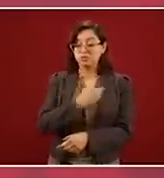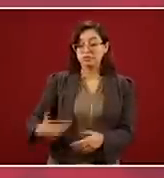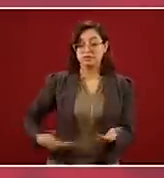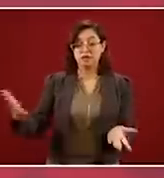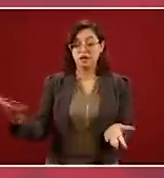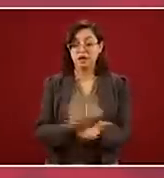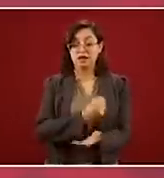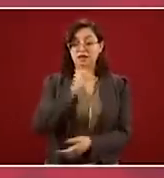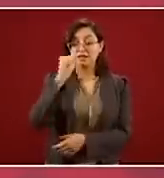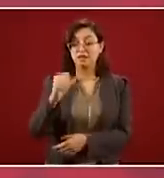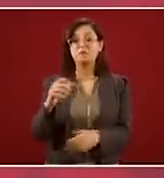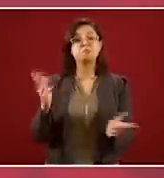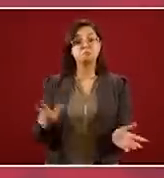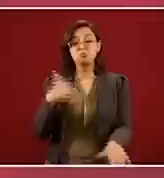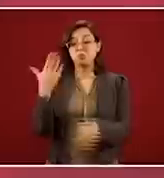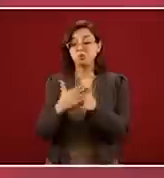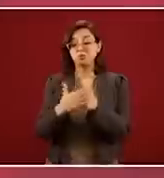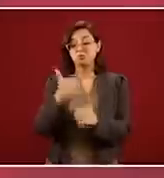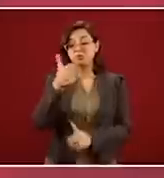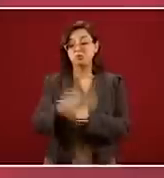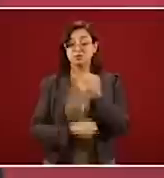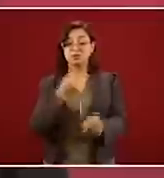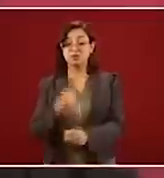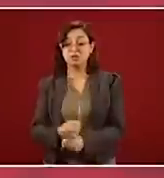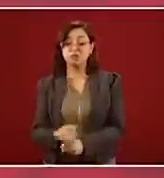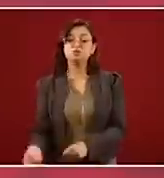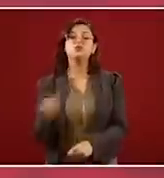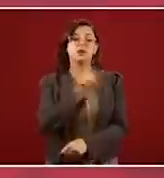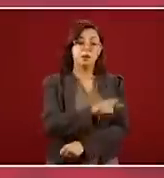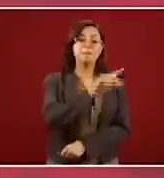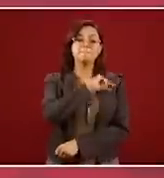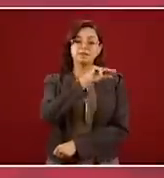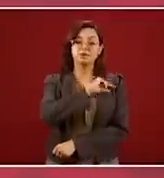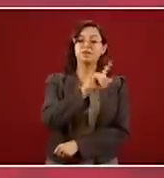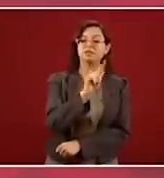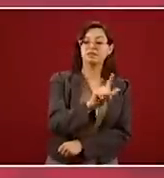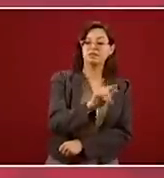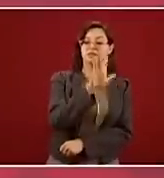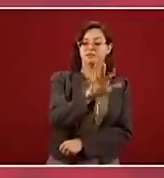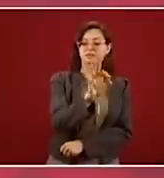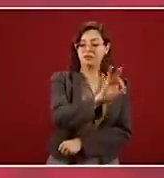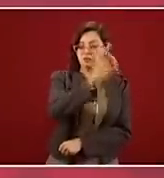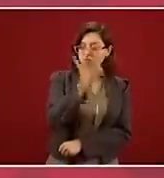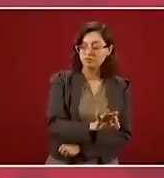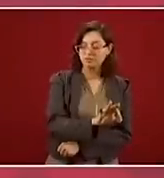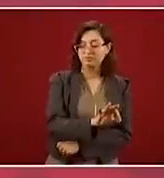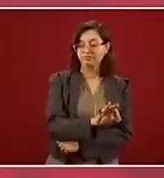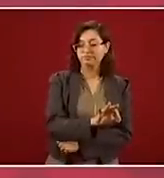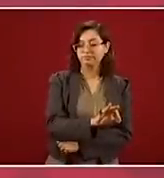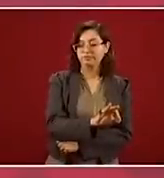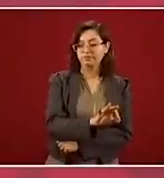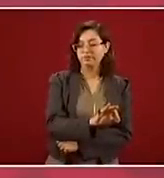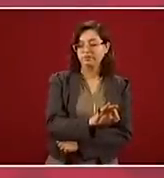al fin del sexenio, iba a ser 75% en la proyección,